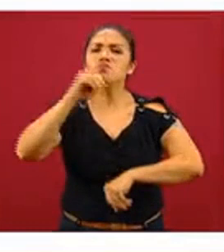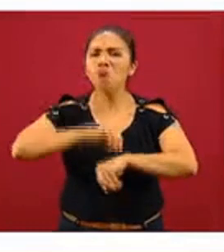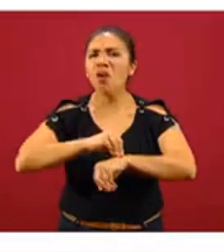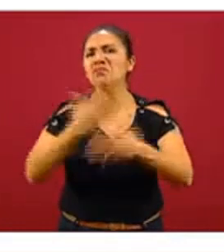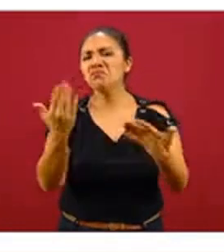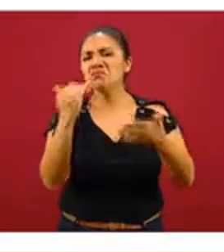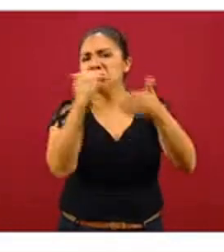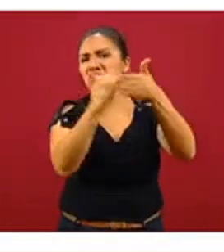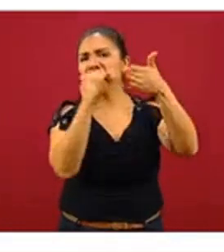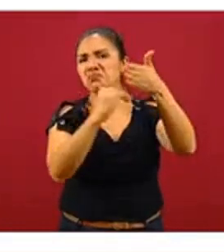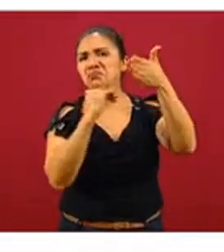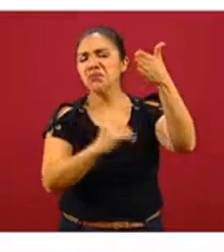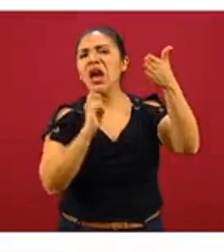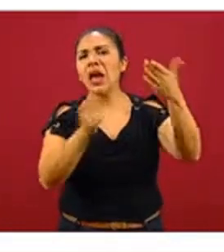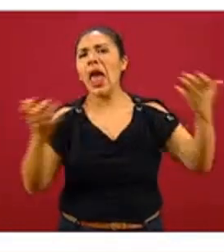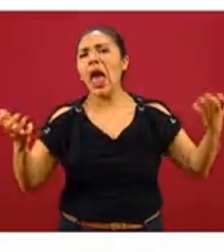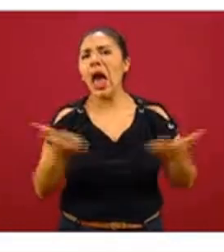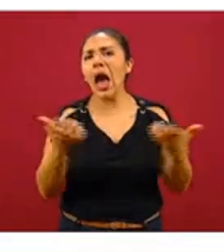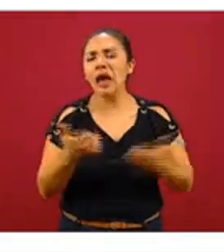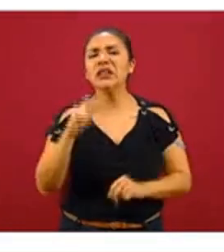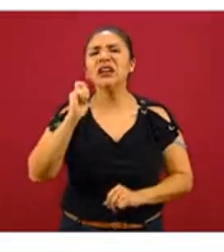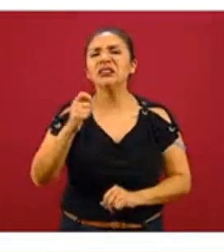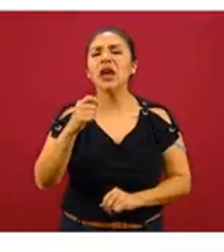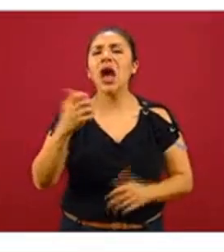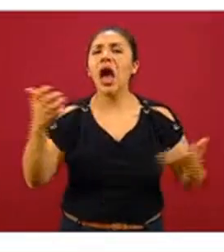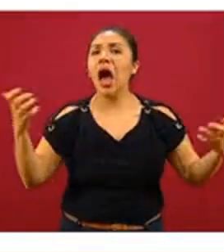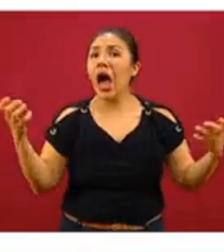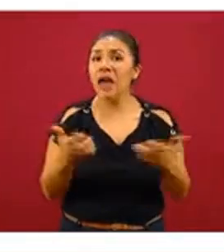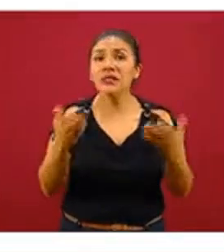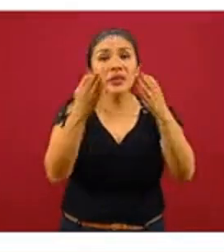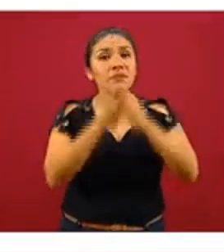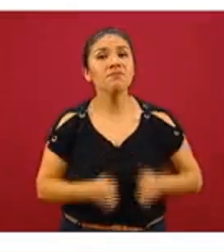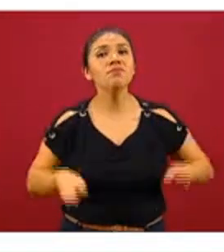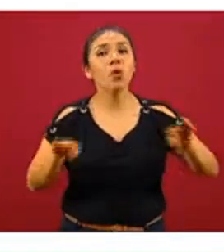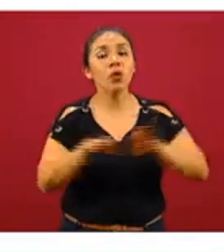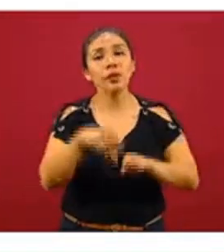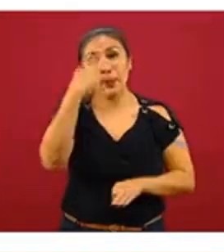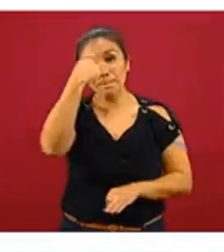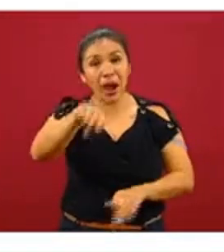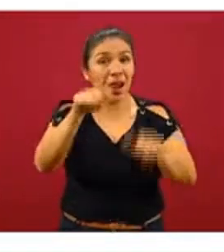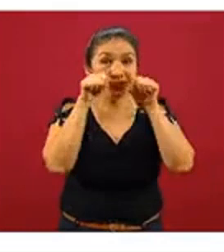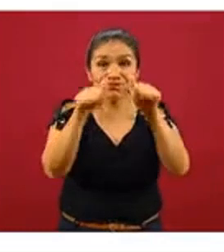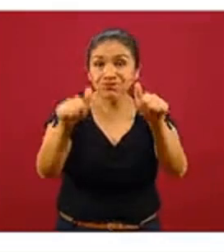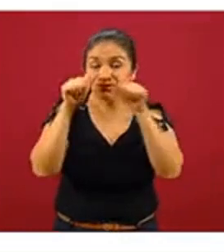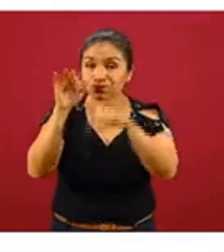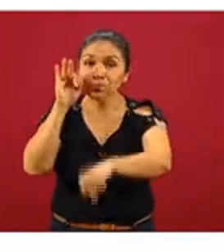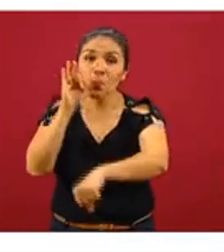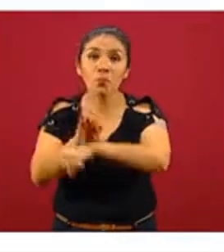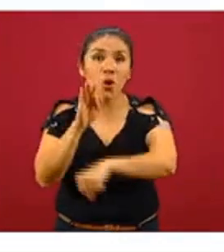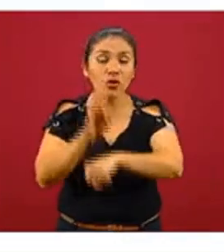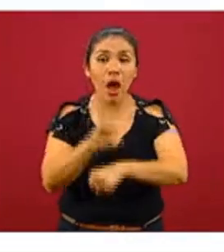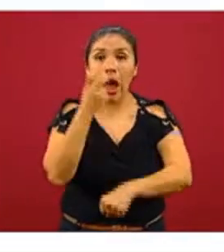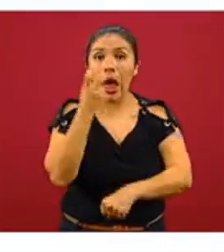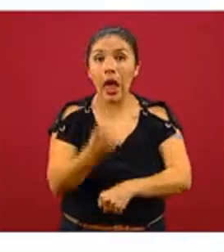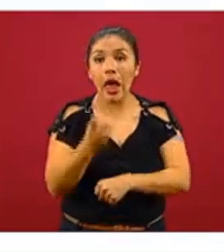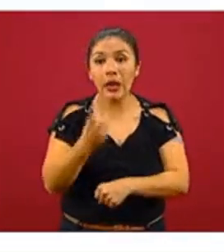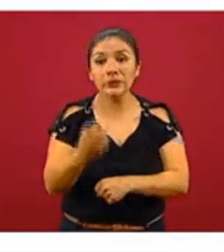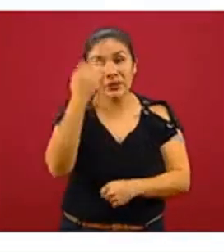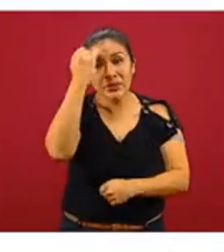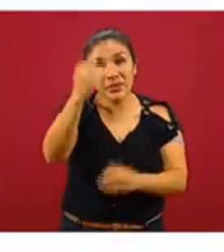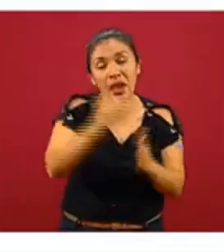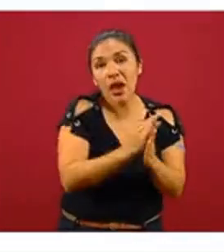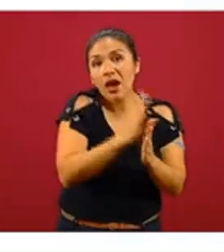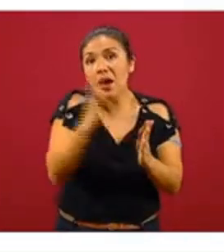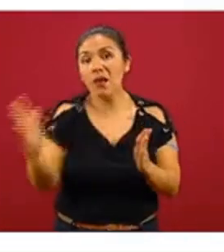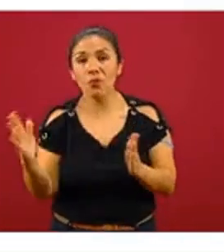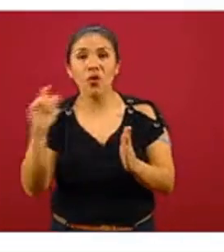de acciones que se denominaron acciones indispensables para su atención y su protección durante este lapso de la